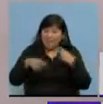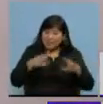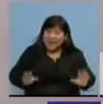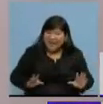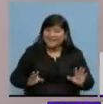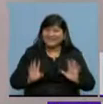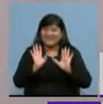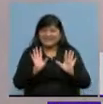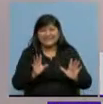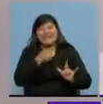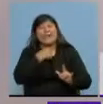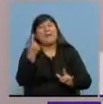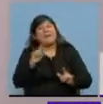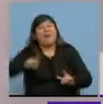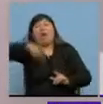Marcelo.